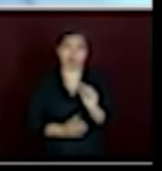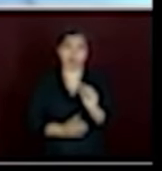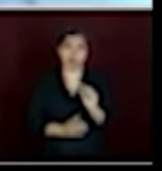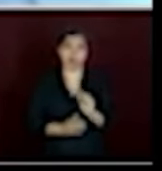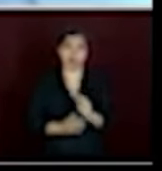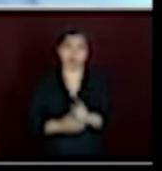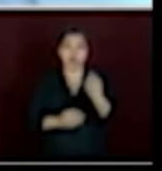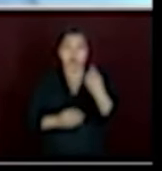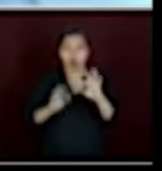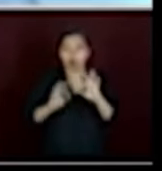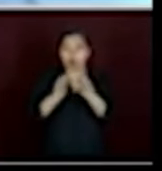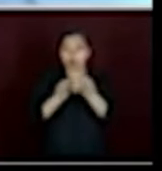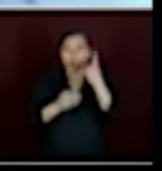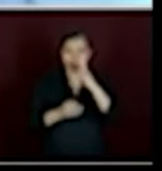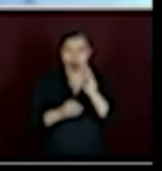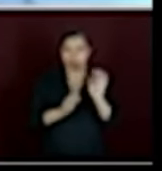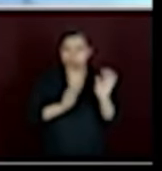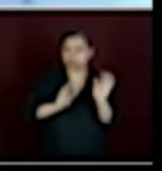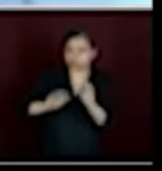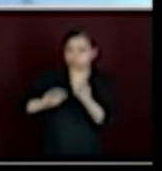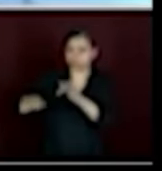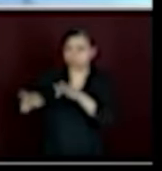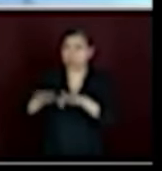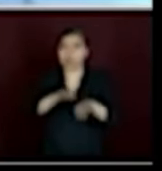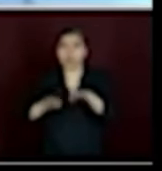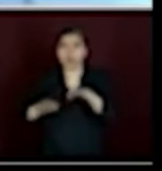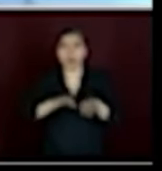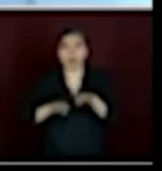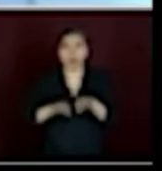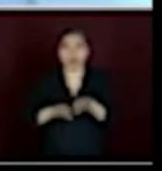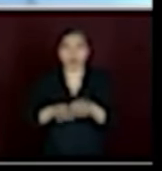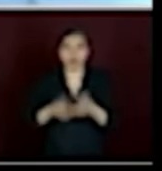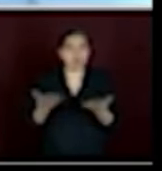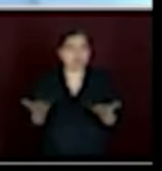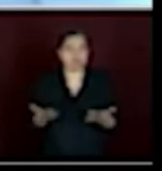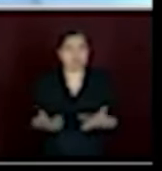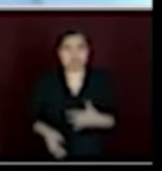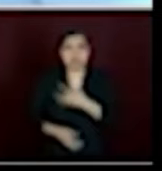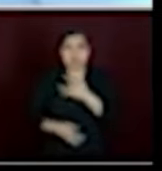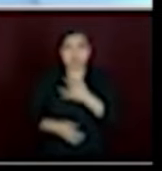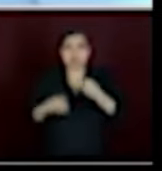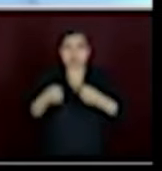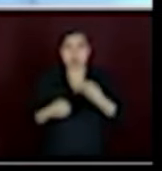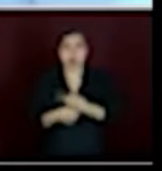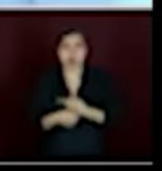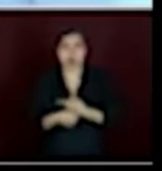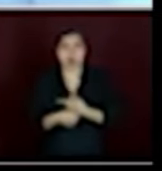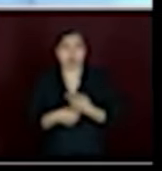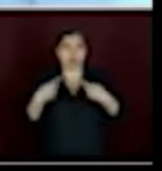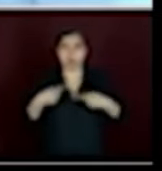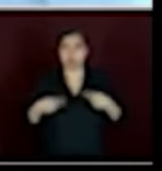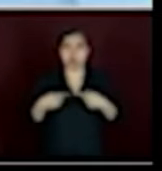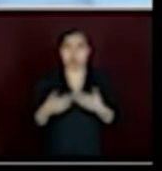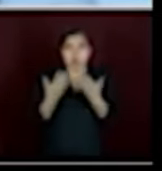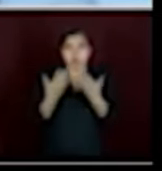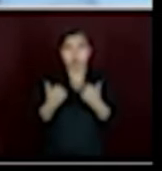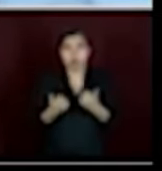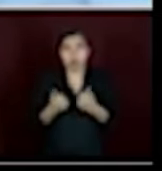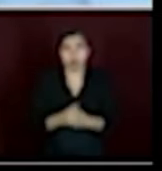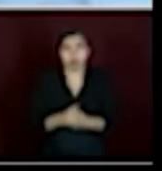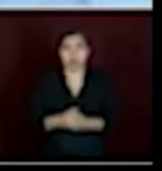responsabilidad integralmente y voy a estar a la altura de la voluntad,